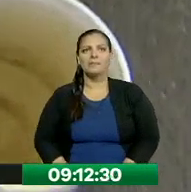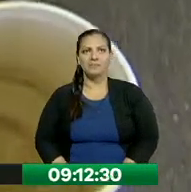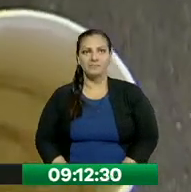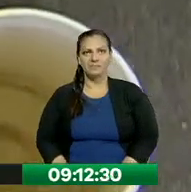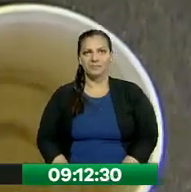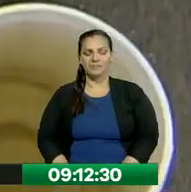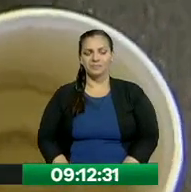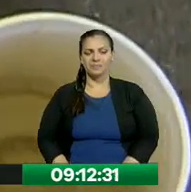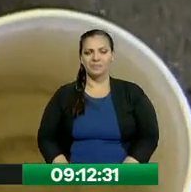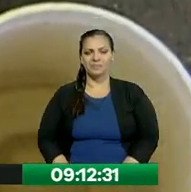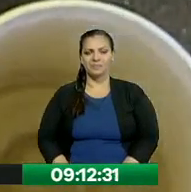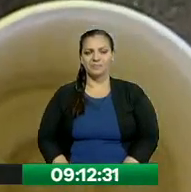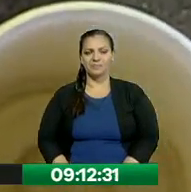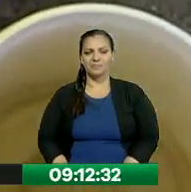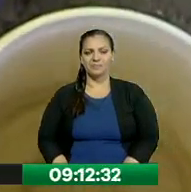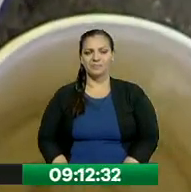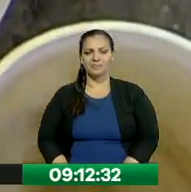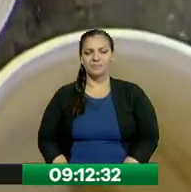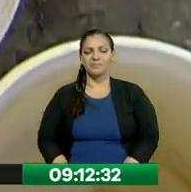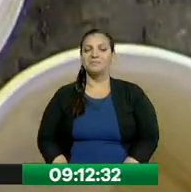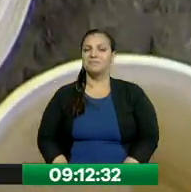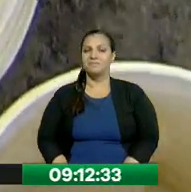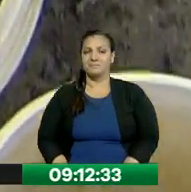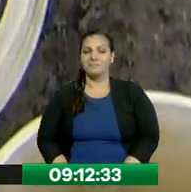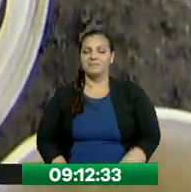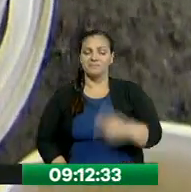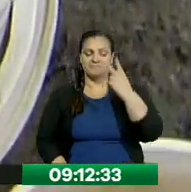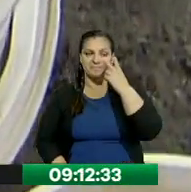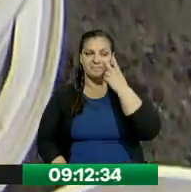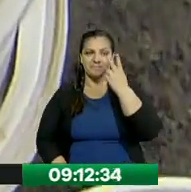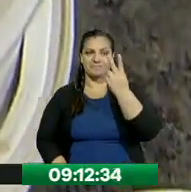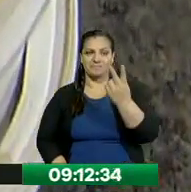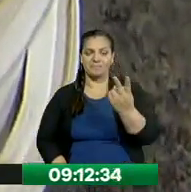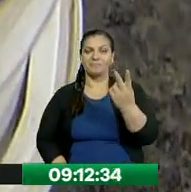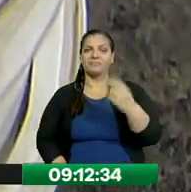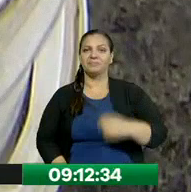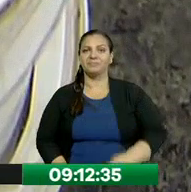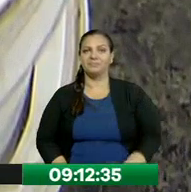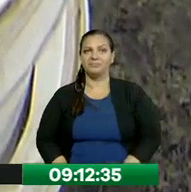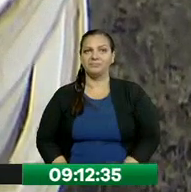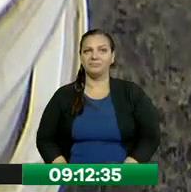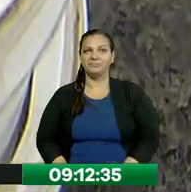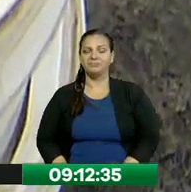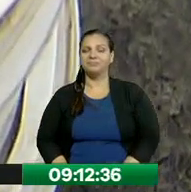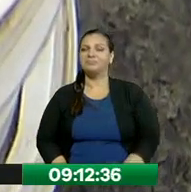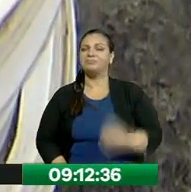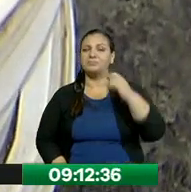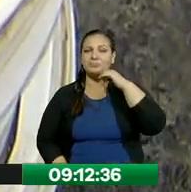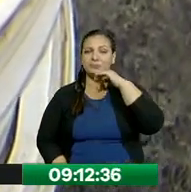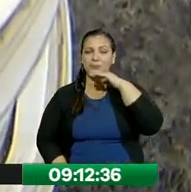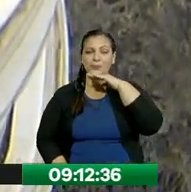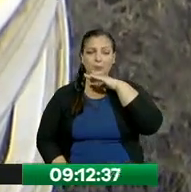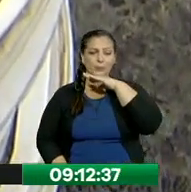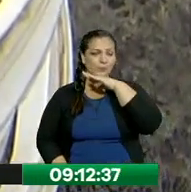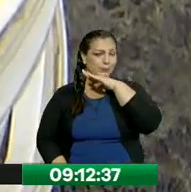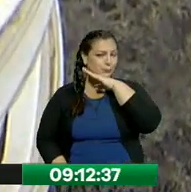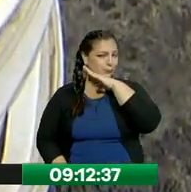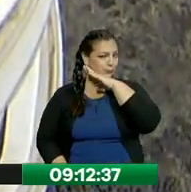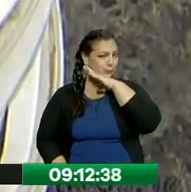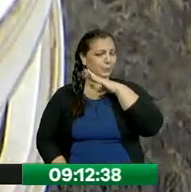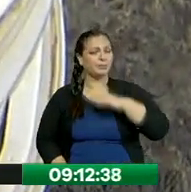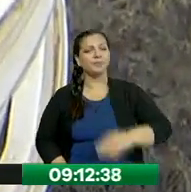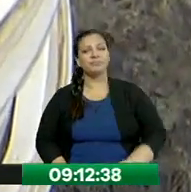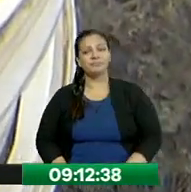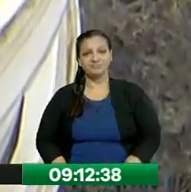poder, miren, así es como se encuentra el líquido, así es como les llega, a través de las tuberías